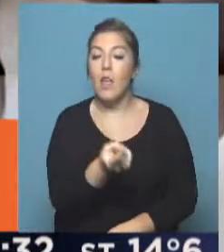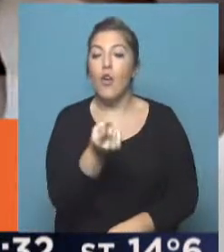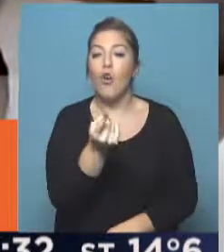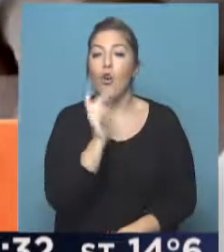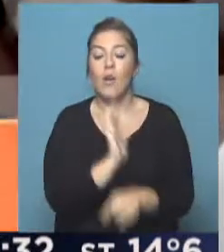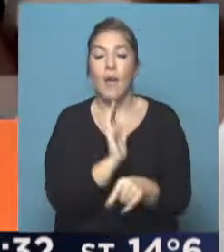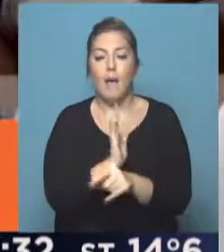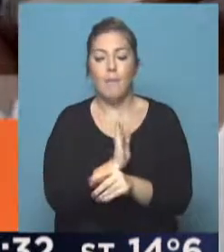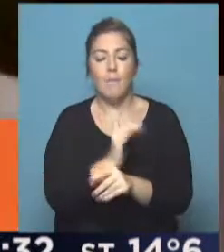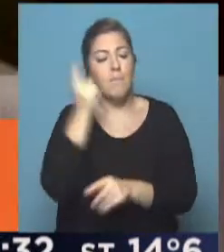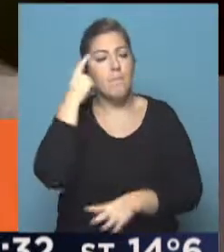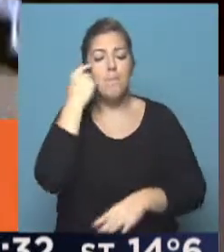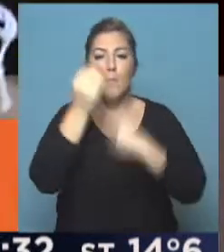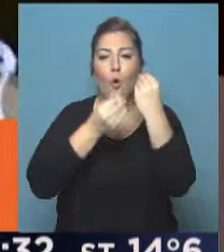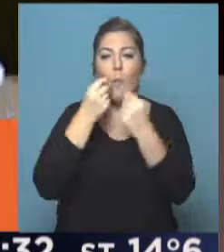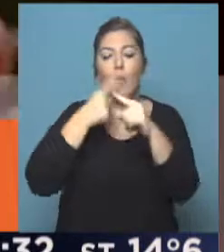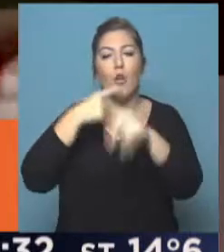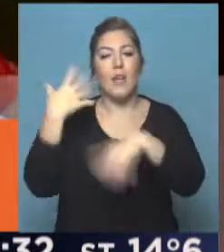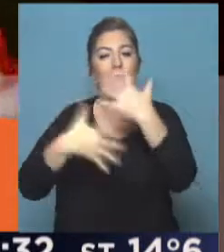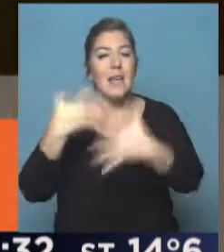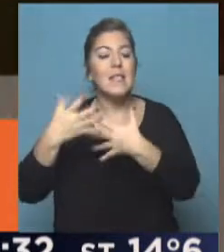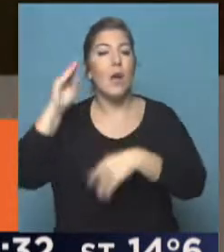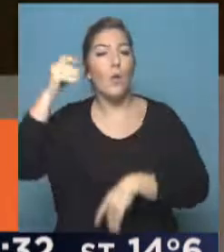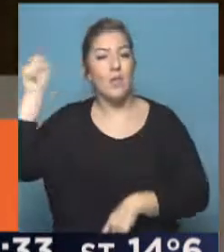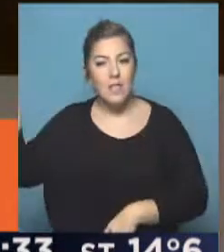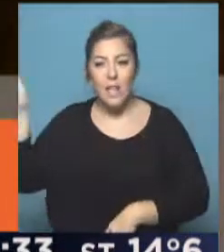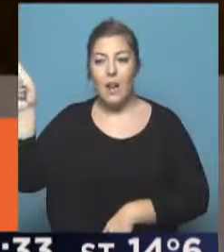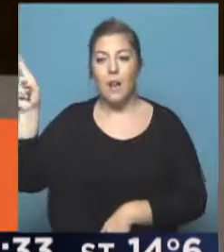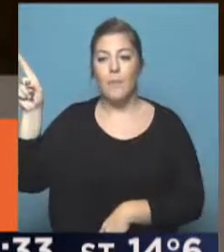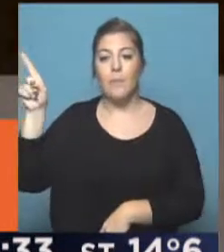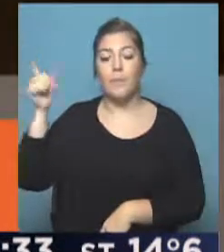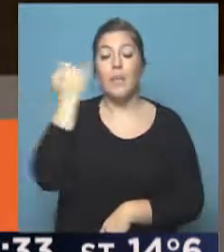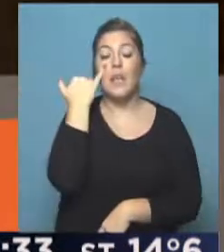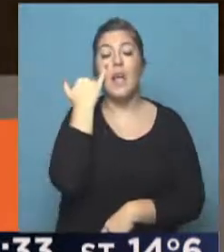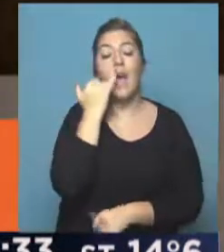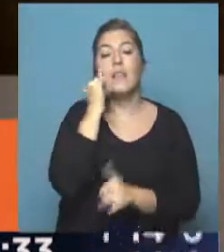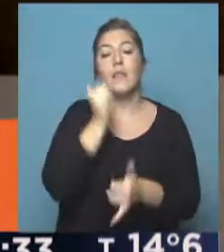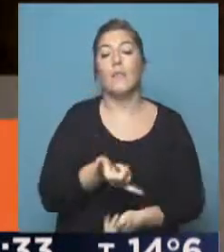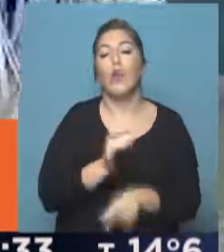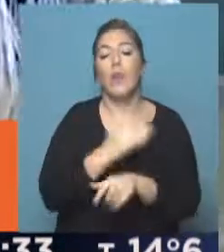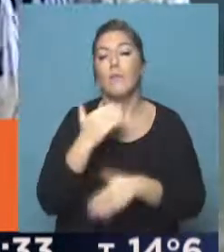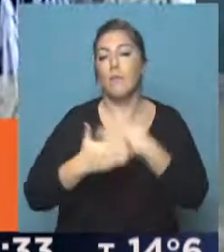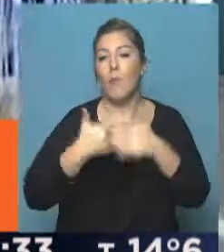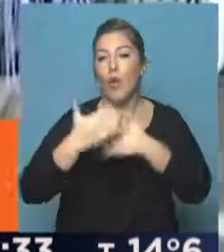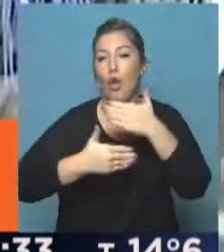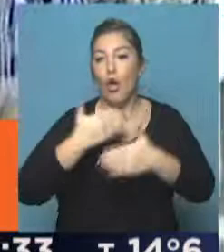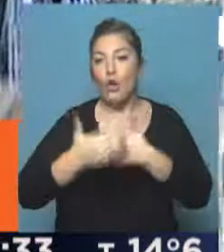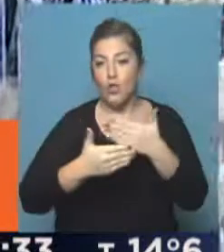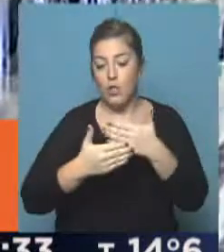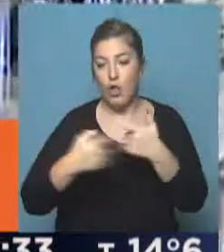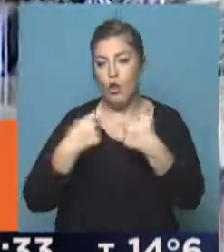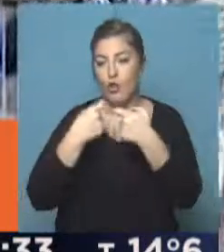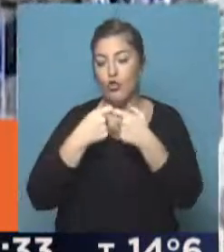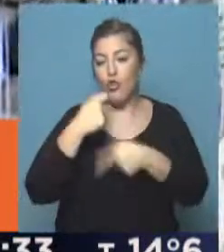con preocupación la crisis que atraviesa el vecino país, admitió que todo el proceso que está viviendo el socio comercial más